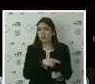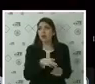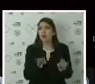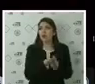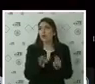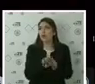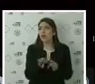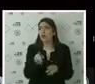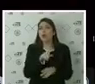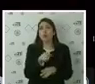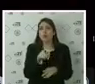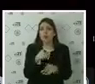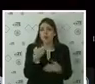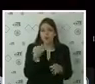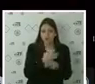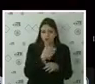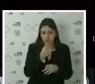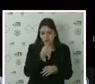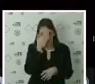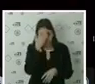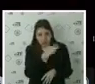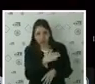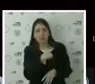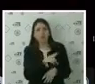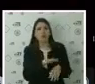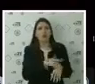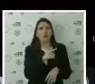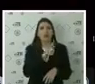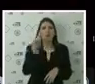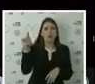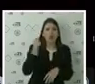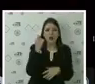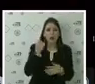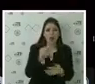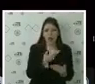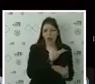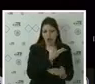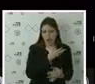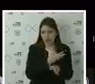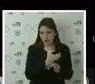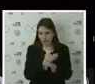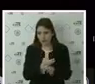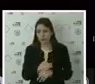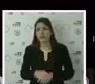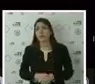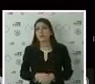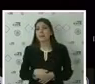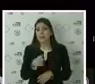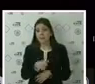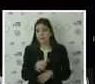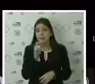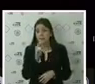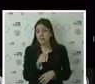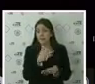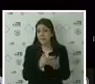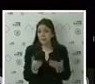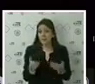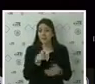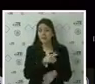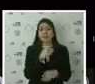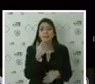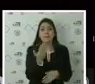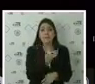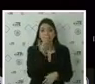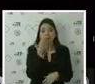afrontar algo que no se conoce con la tecnología con la que contamos. Sin duda lo cotidiano tendrá que ser otro